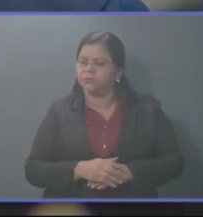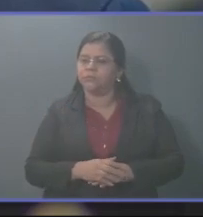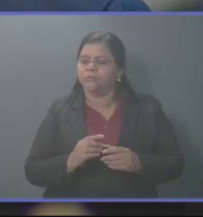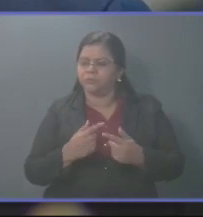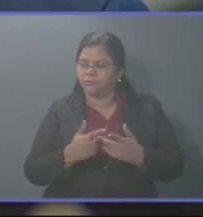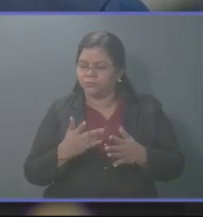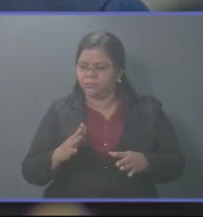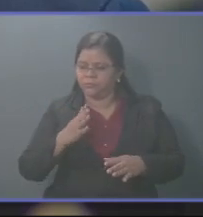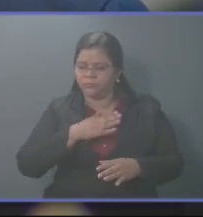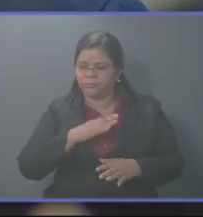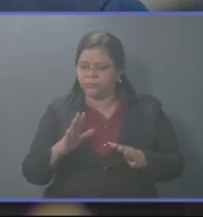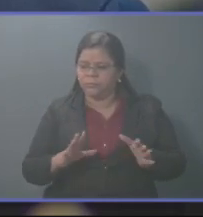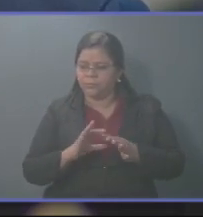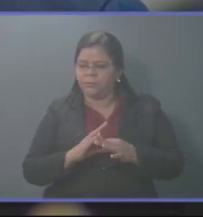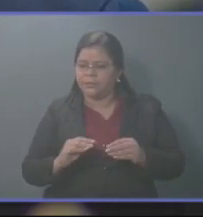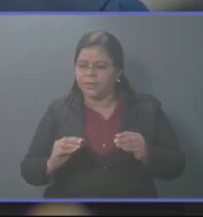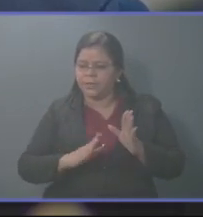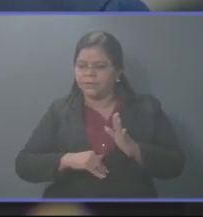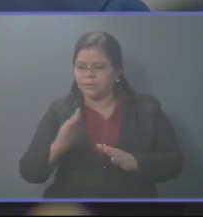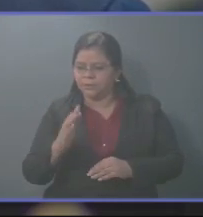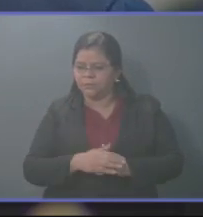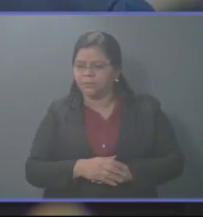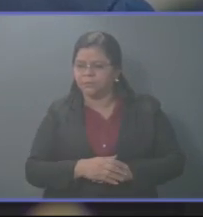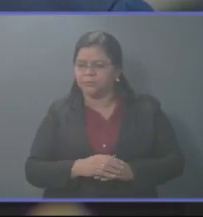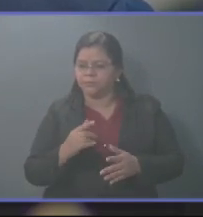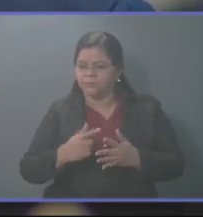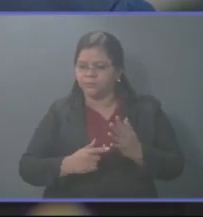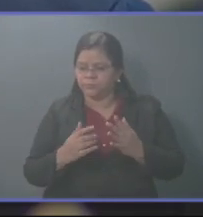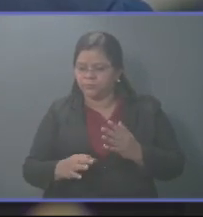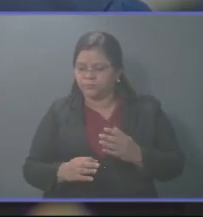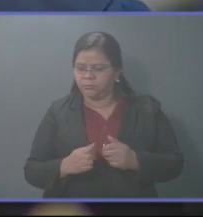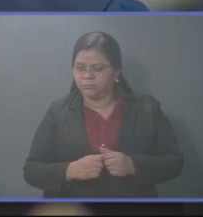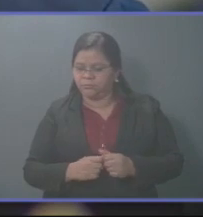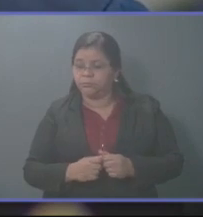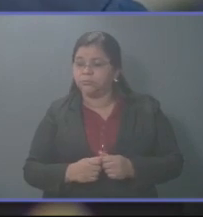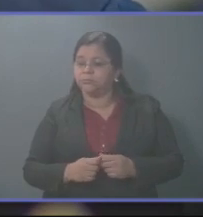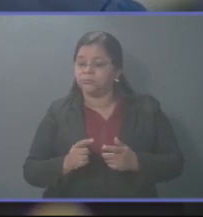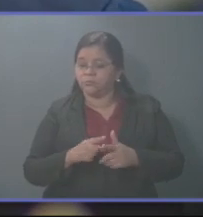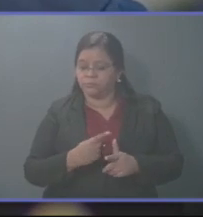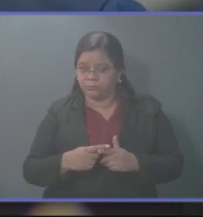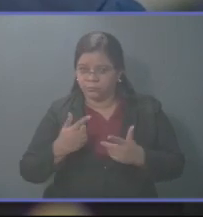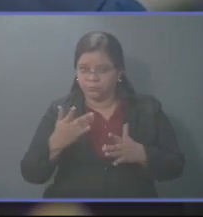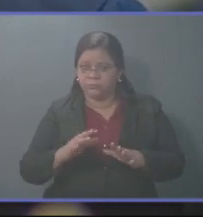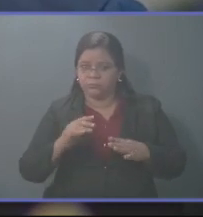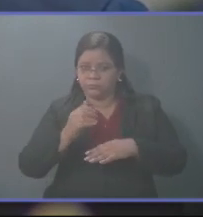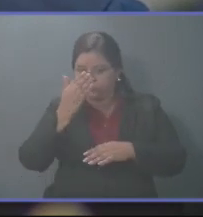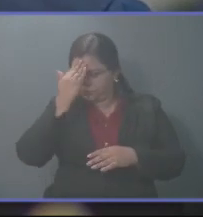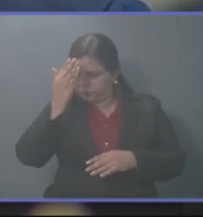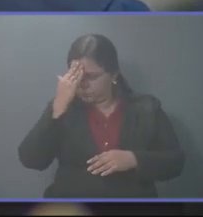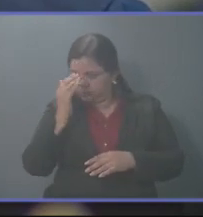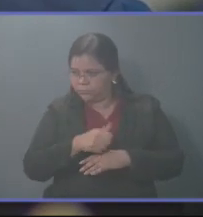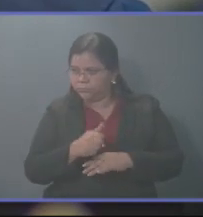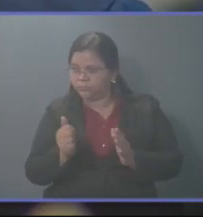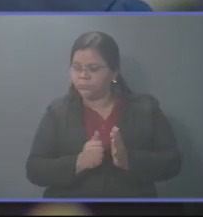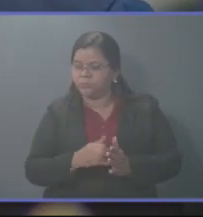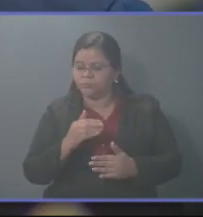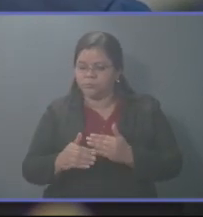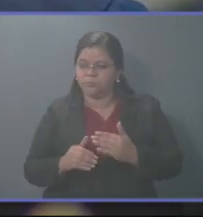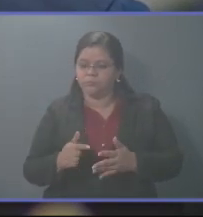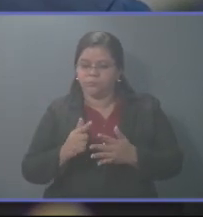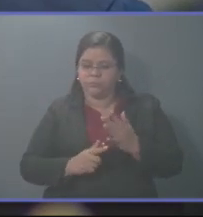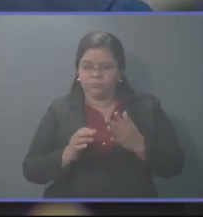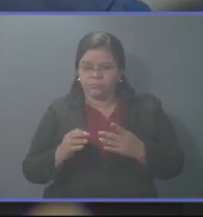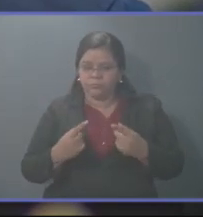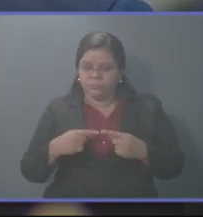el cual contiene la Ley General de los Deportes de El Salvador, haciéndolo del conocimiento del Pleno Legislativo para sus efectos legales